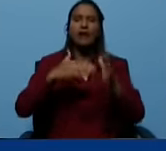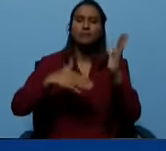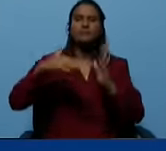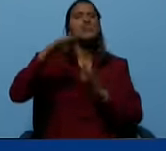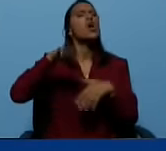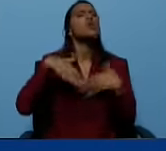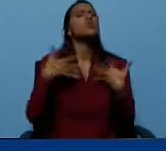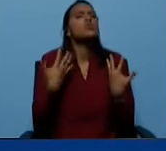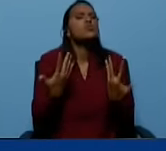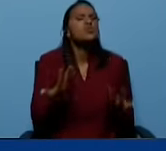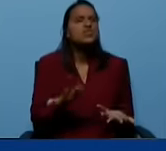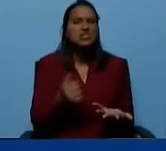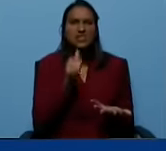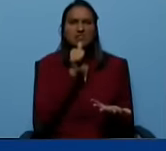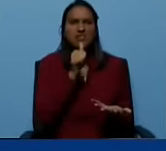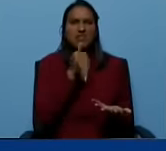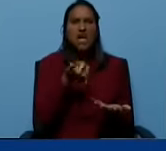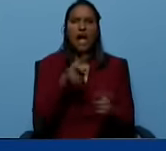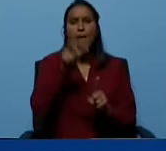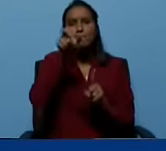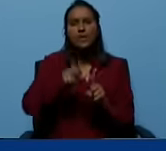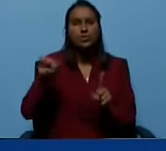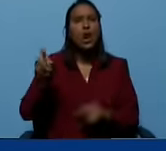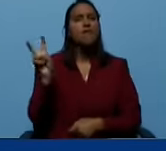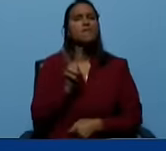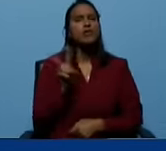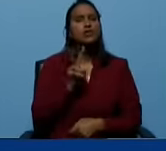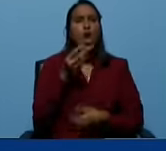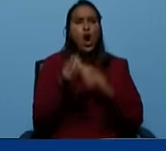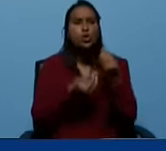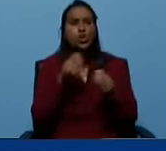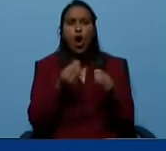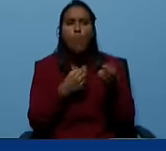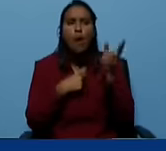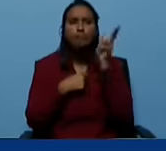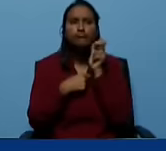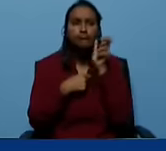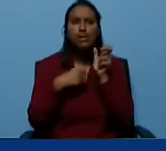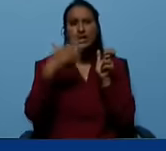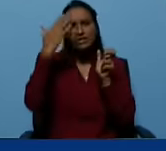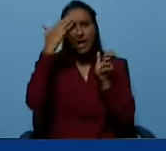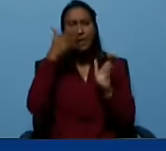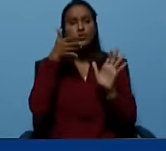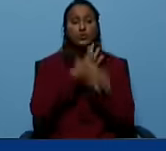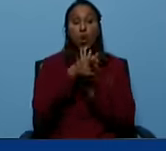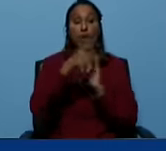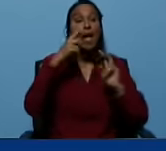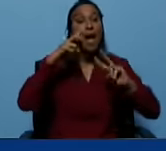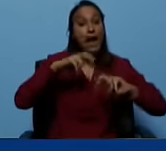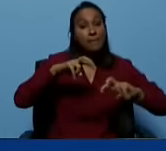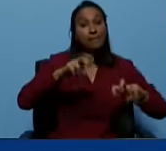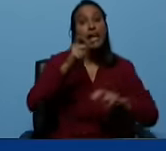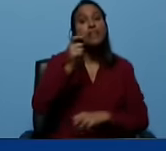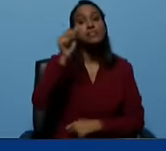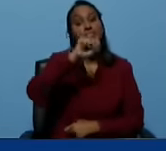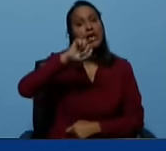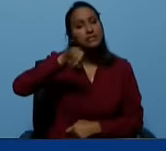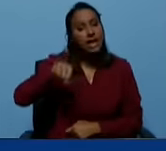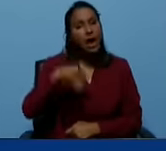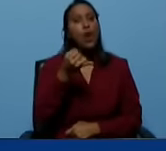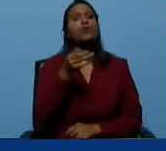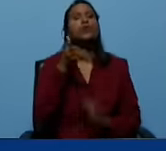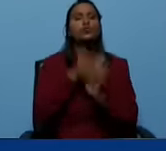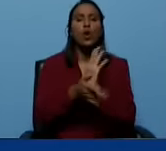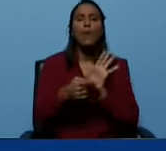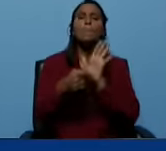el ciudadano común ante este contencioso electoral mientras esta investigación que busca la certificación del resultado del